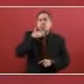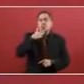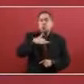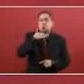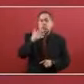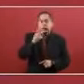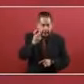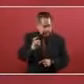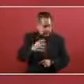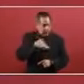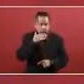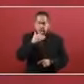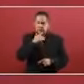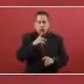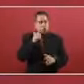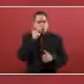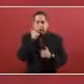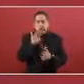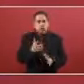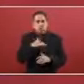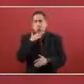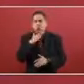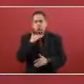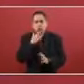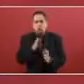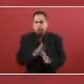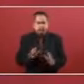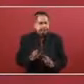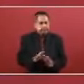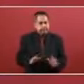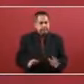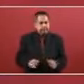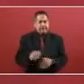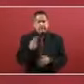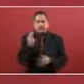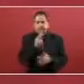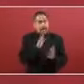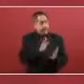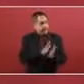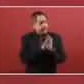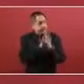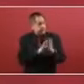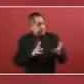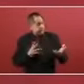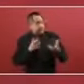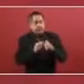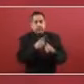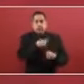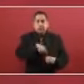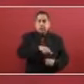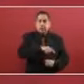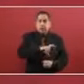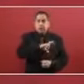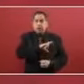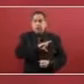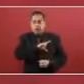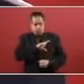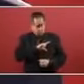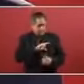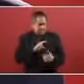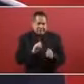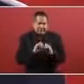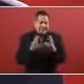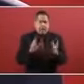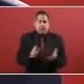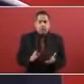La corrupción es lo que no queremos. Necesitamos la participación del sector privado, pero